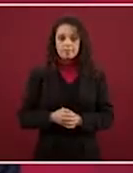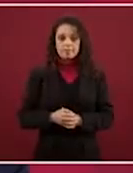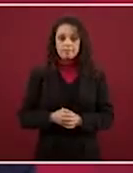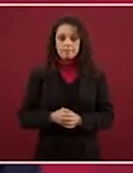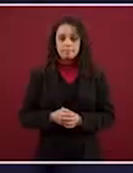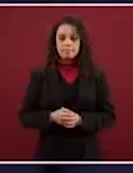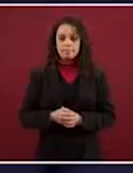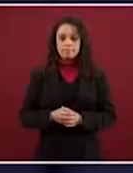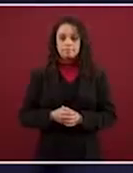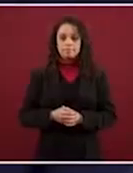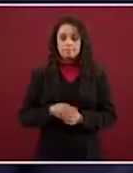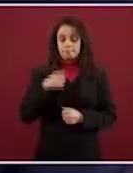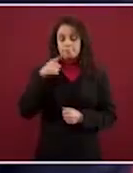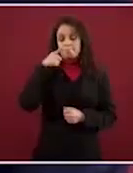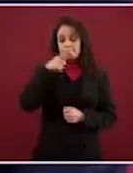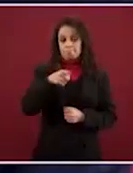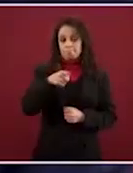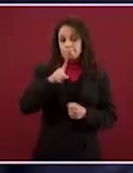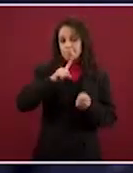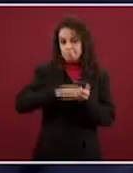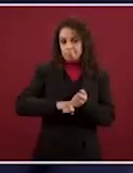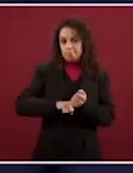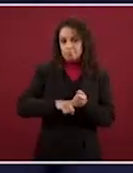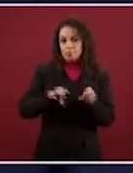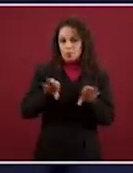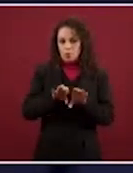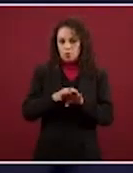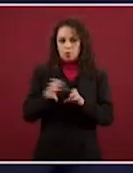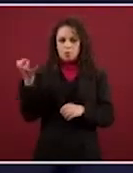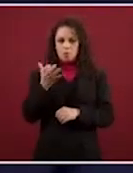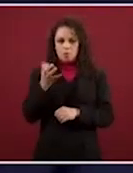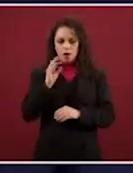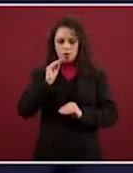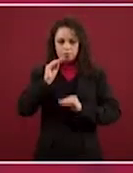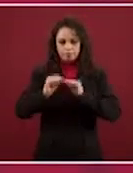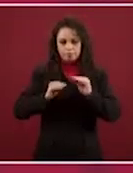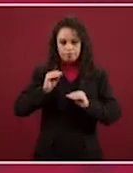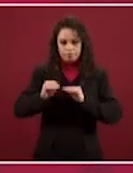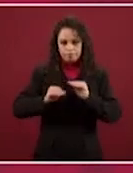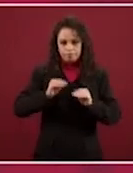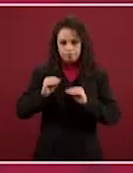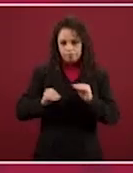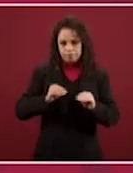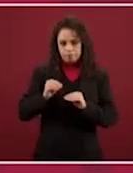la política que se aplicó desde